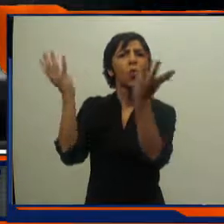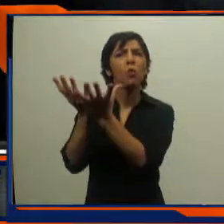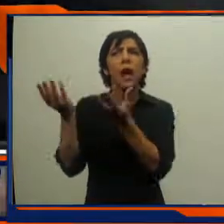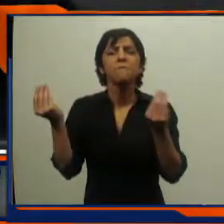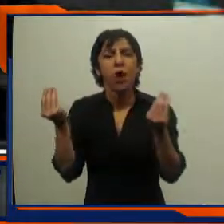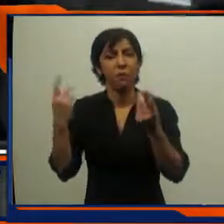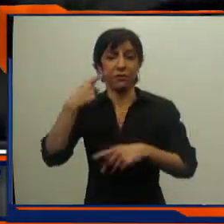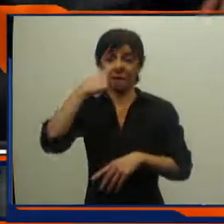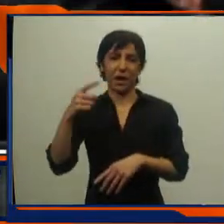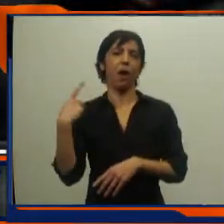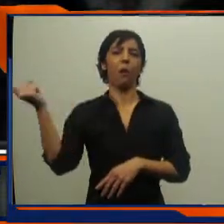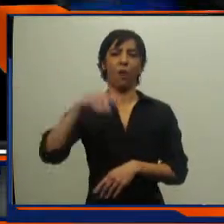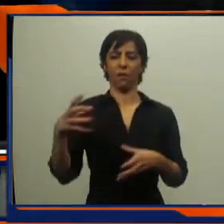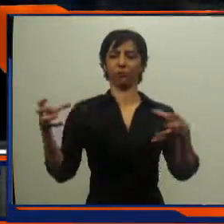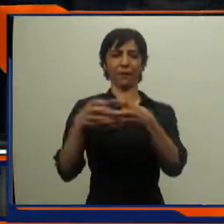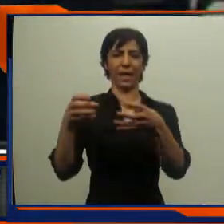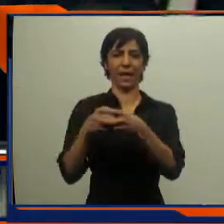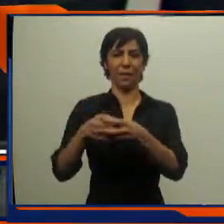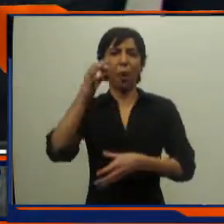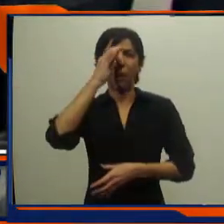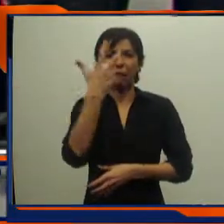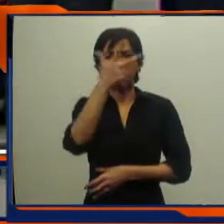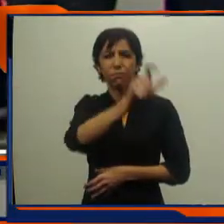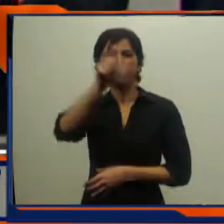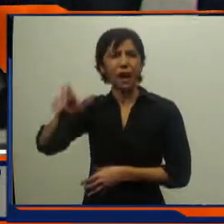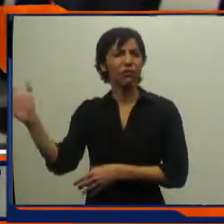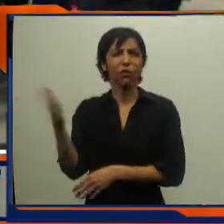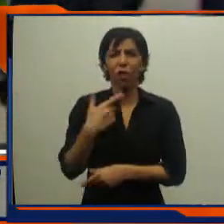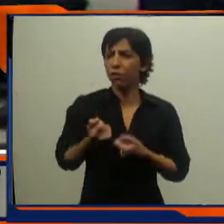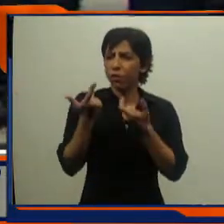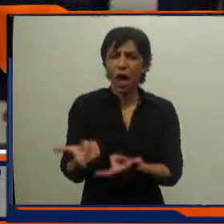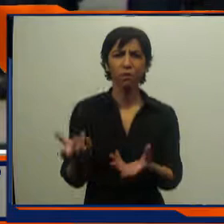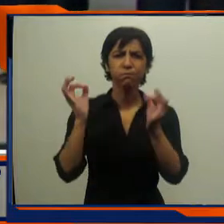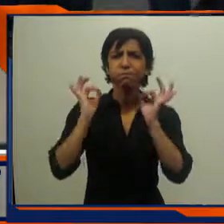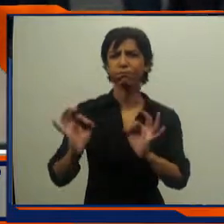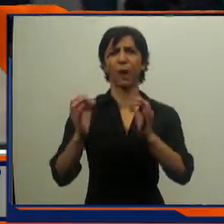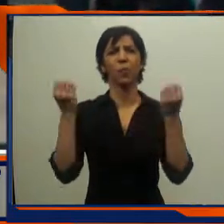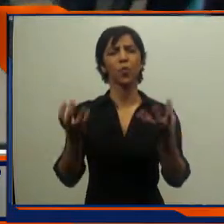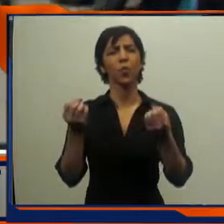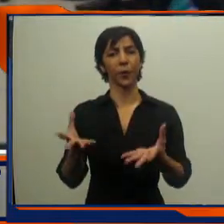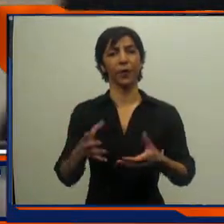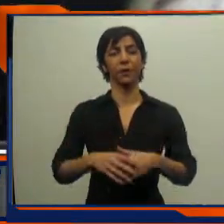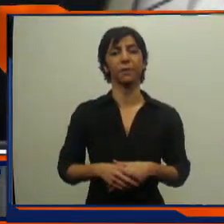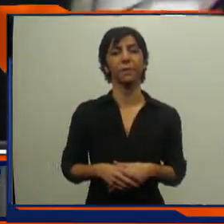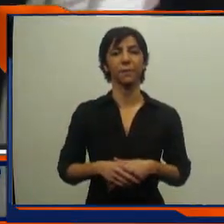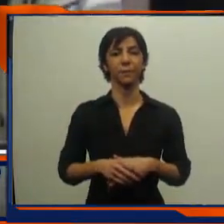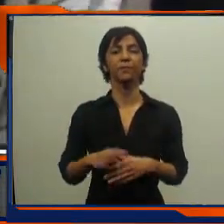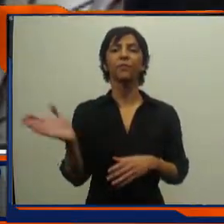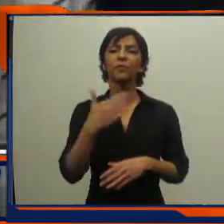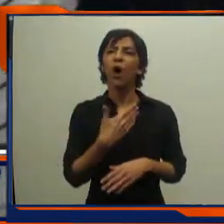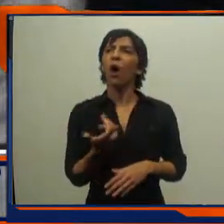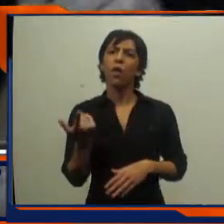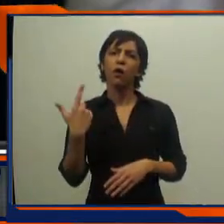fueron 23 gladiadores que han dejado la vida. El reconocimiento de todos, de quien supo padecer muchas veces vestir la